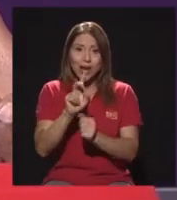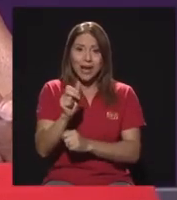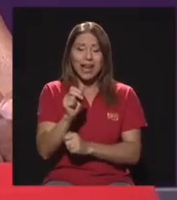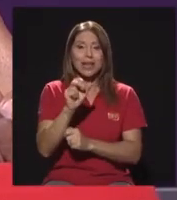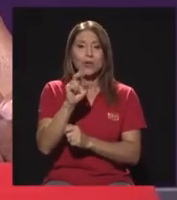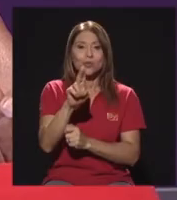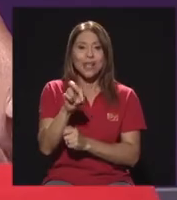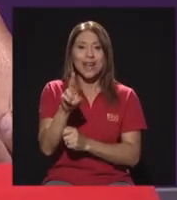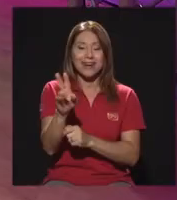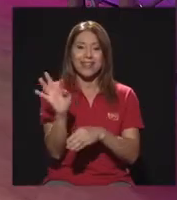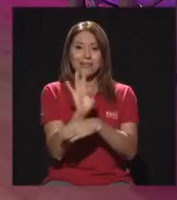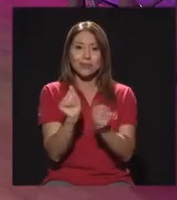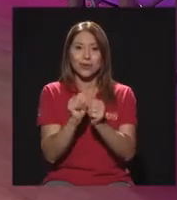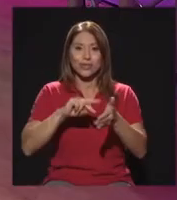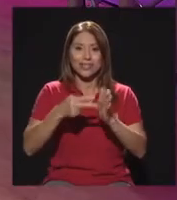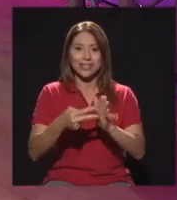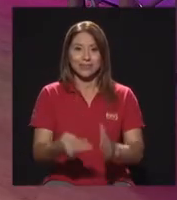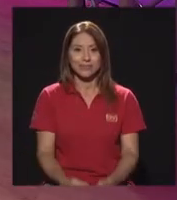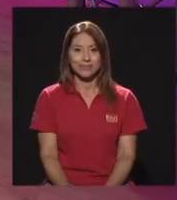rtv con sentido